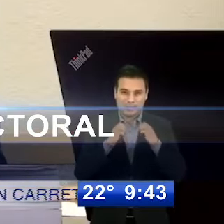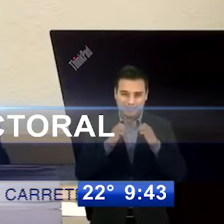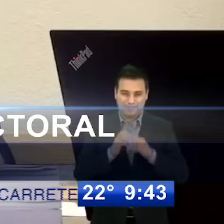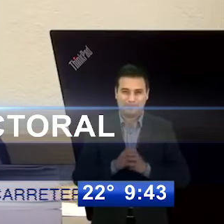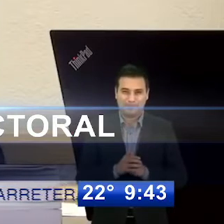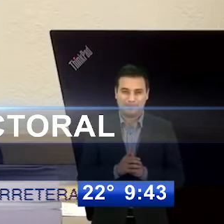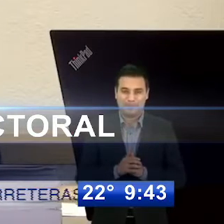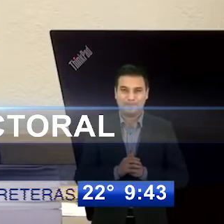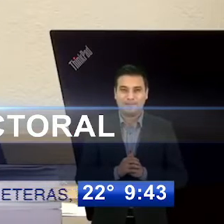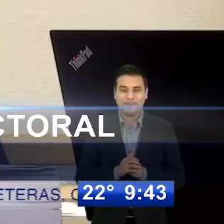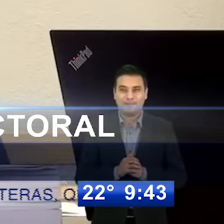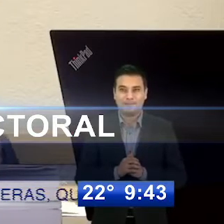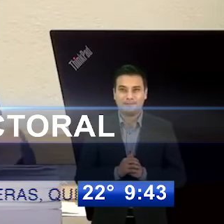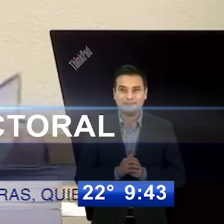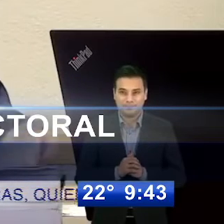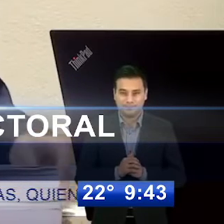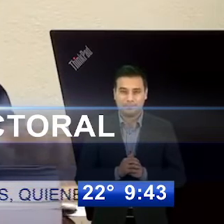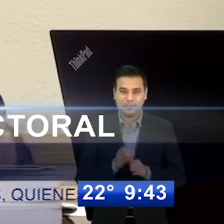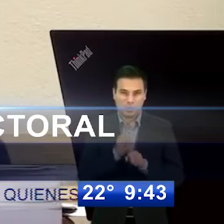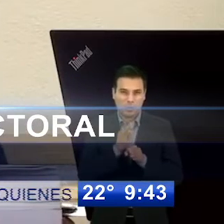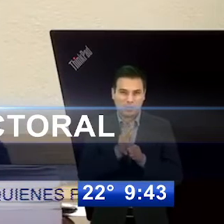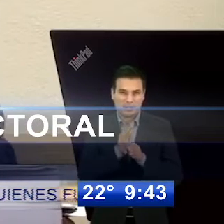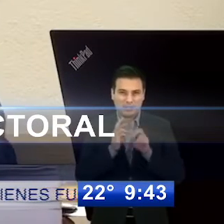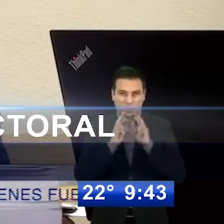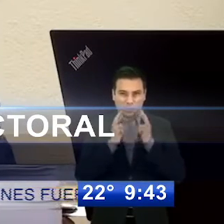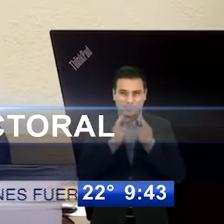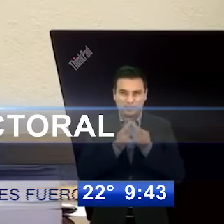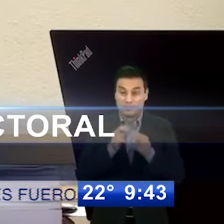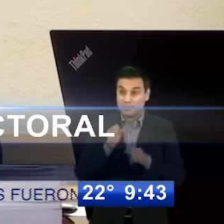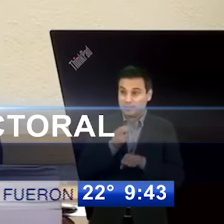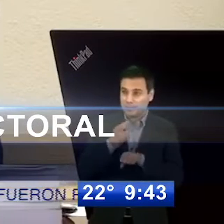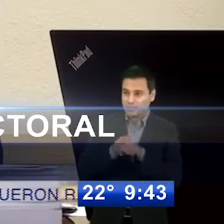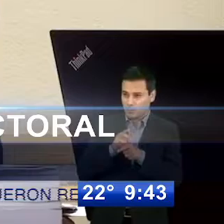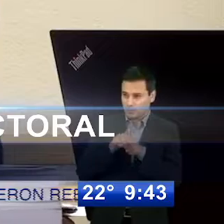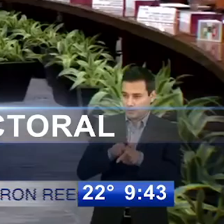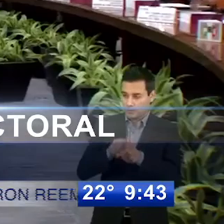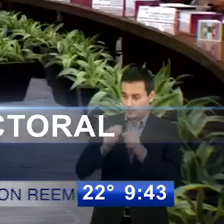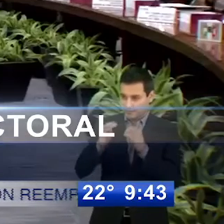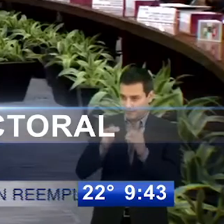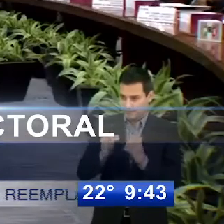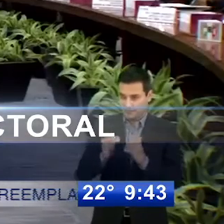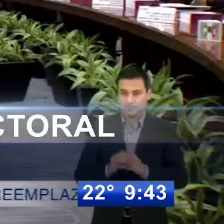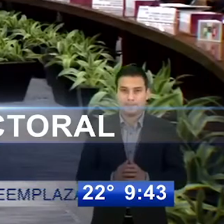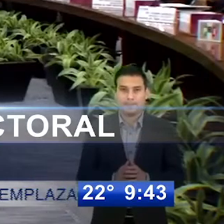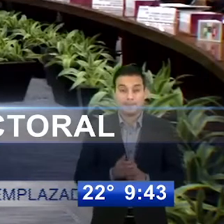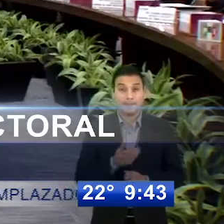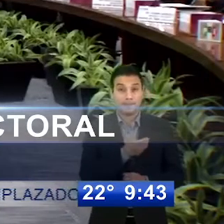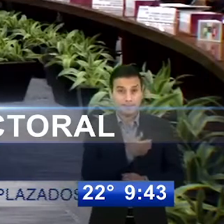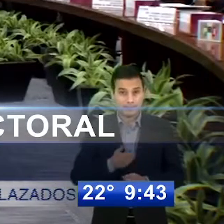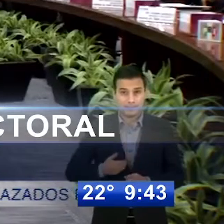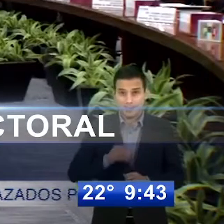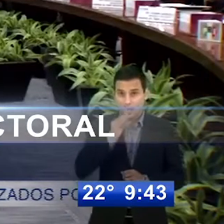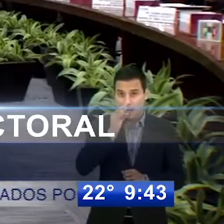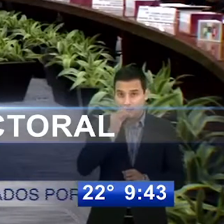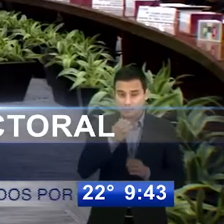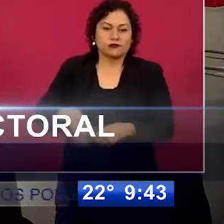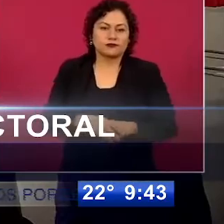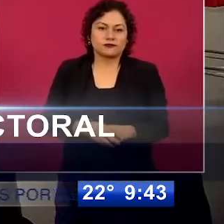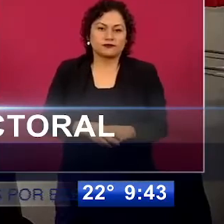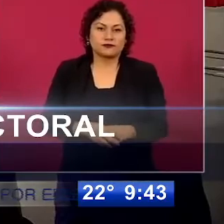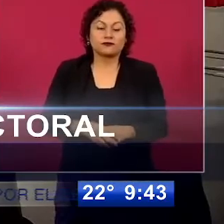decirle ahora va a decidir el pueblo que ellos voten de forma directa sin embargo ahí no radica el problema el asunto está en